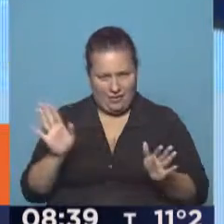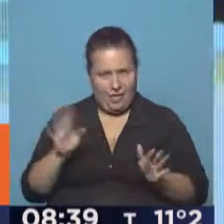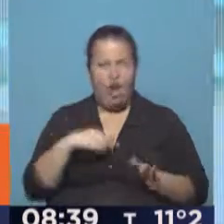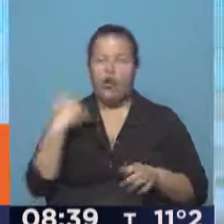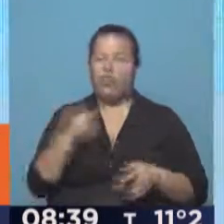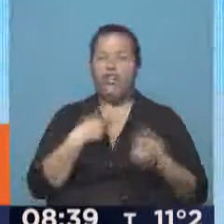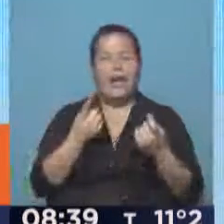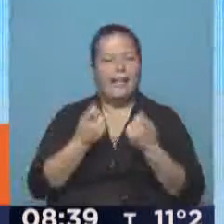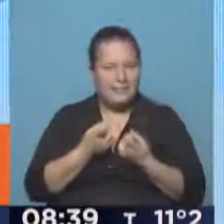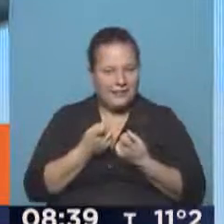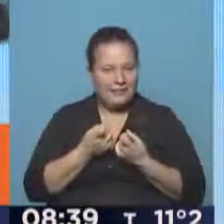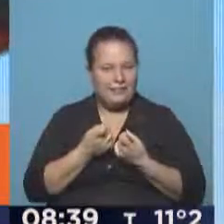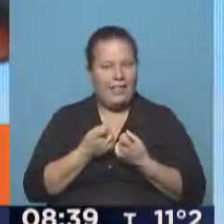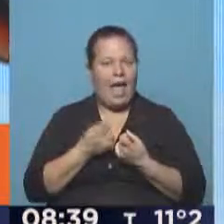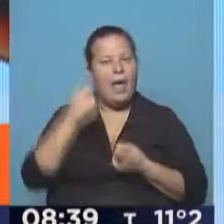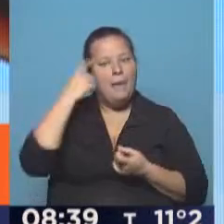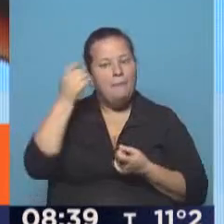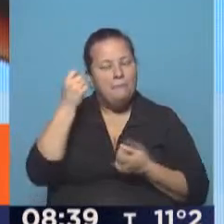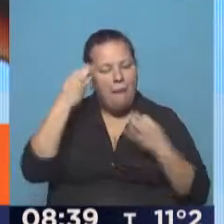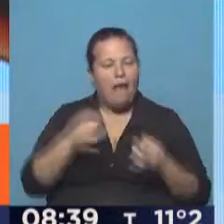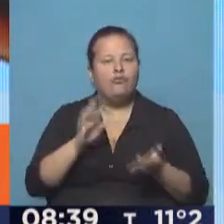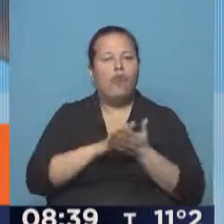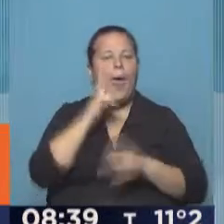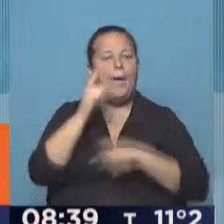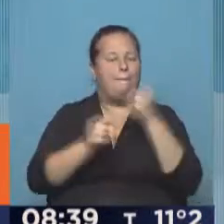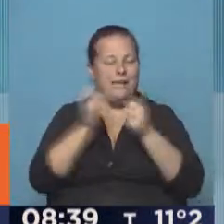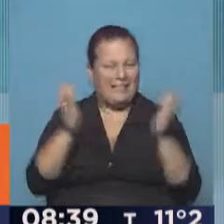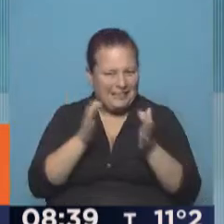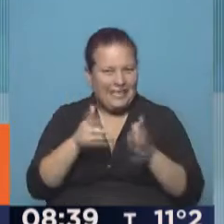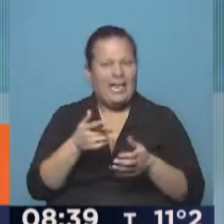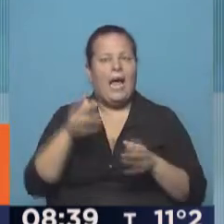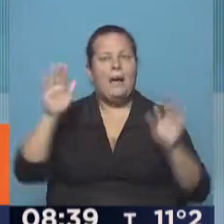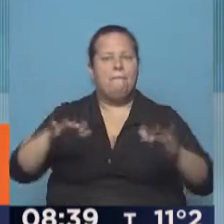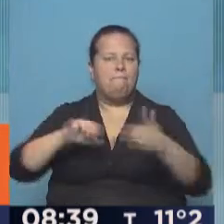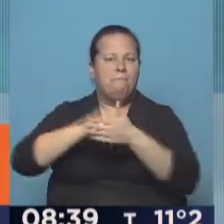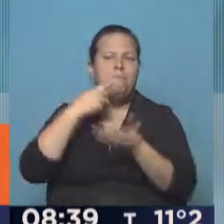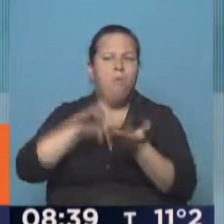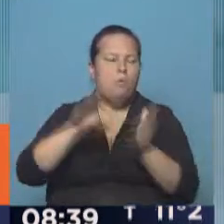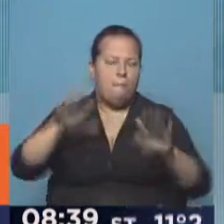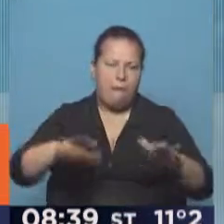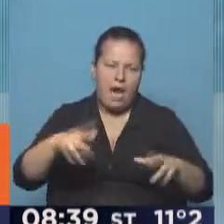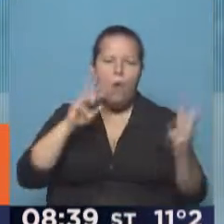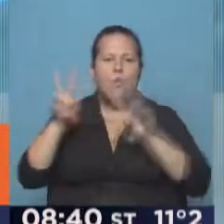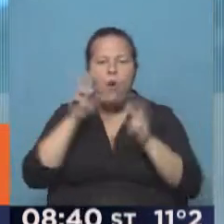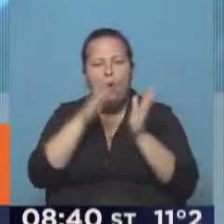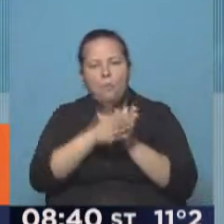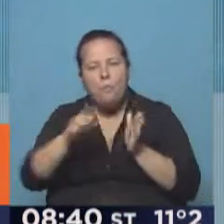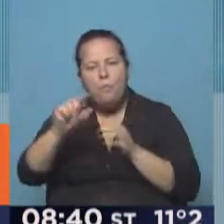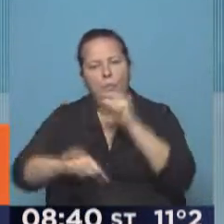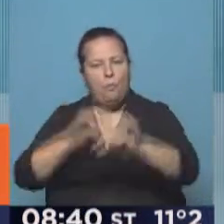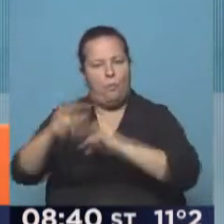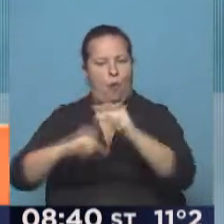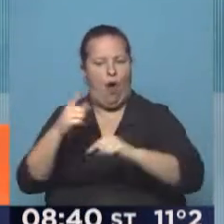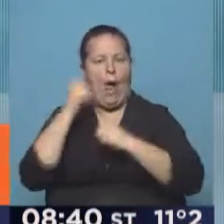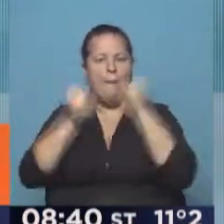Nosotros necesitamos que se piense muy bien en las pymes, que se le baje la presión impositiva, que se haga una segmentación de